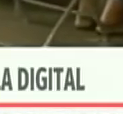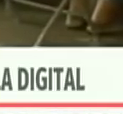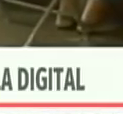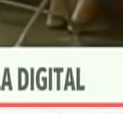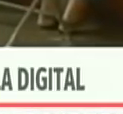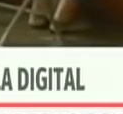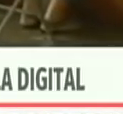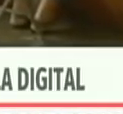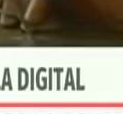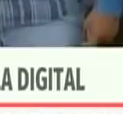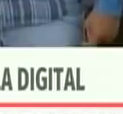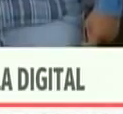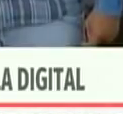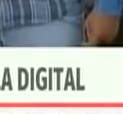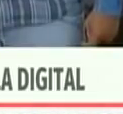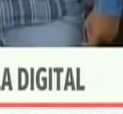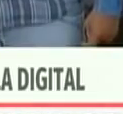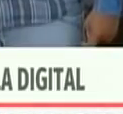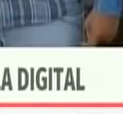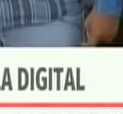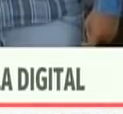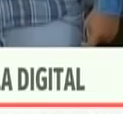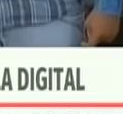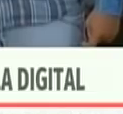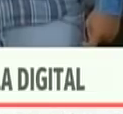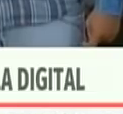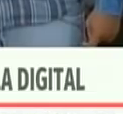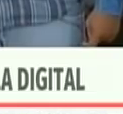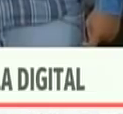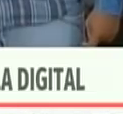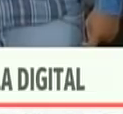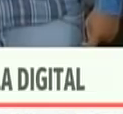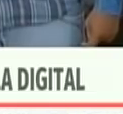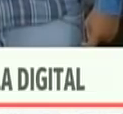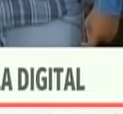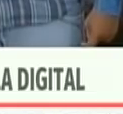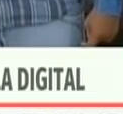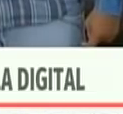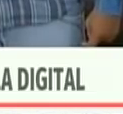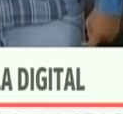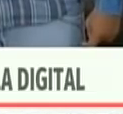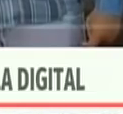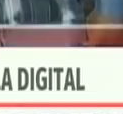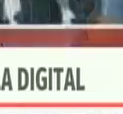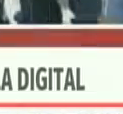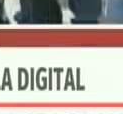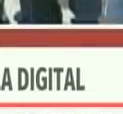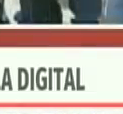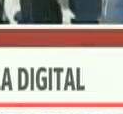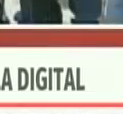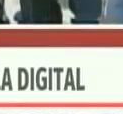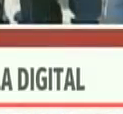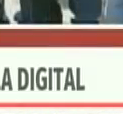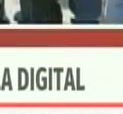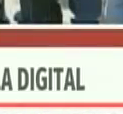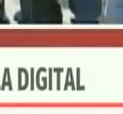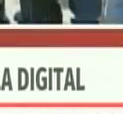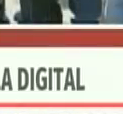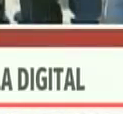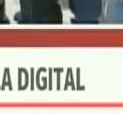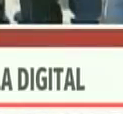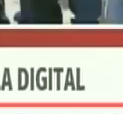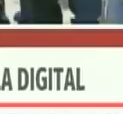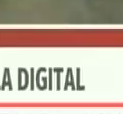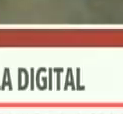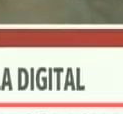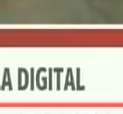muy agradecido de todo lo que nos están prestando. Chávez vive, la patria sigue, ¡que viva Maduro! ¡Que viva! ¡Leales